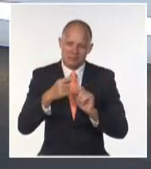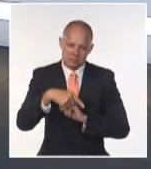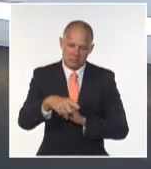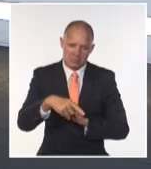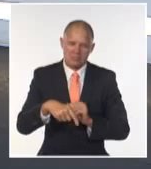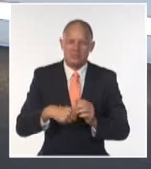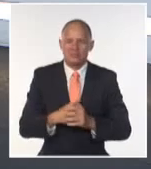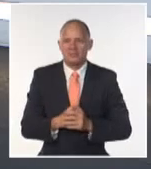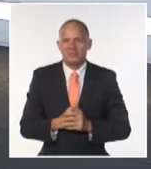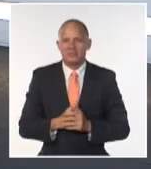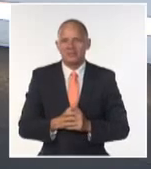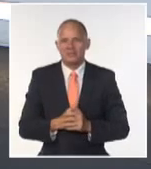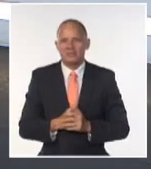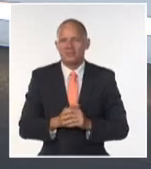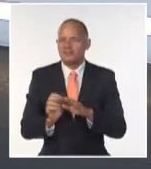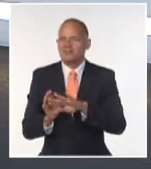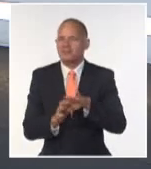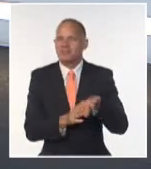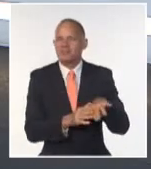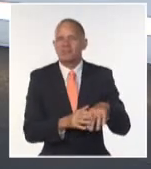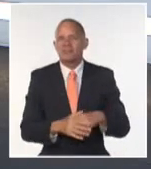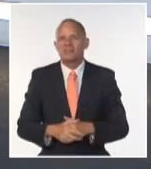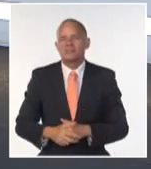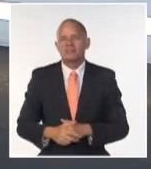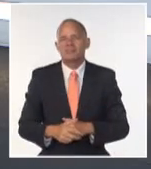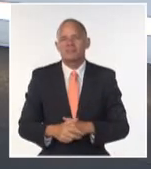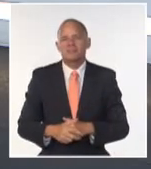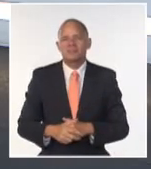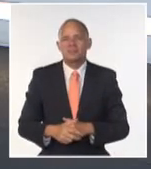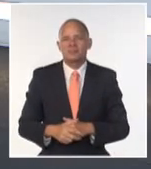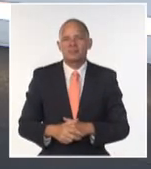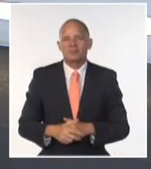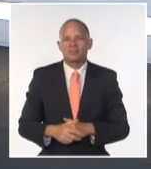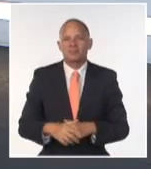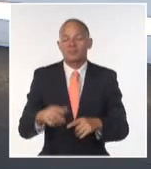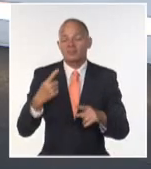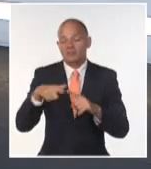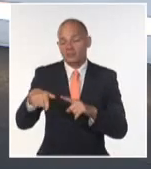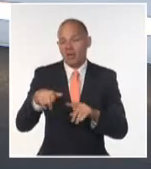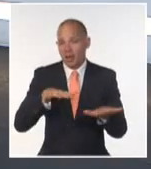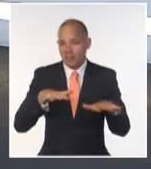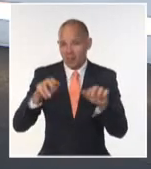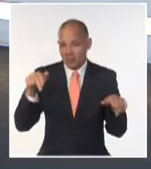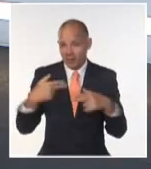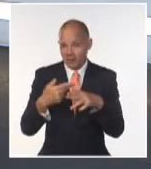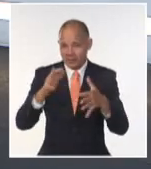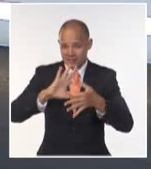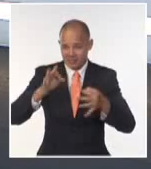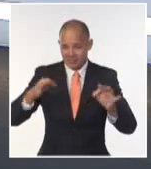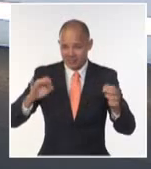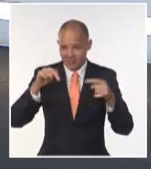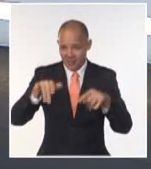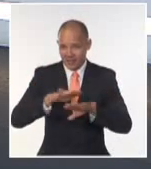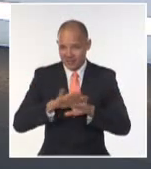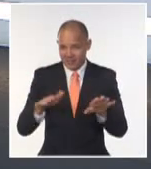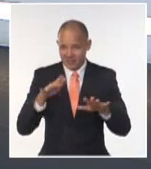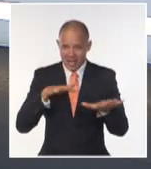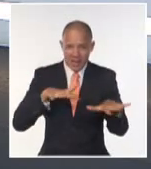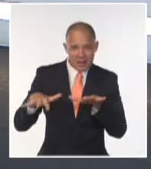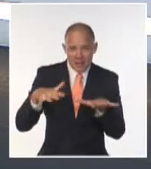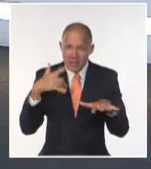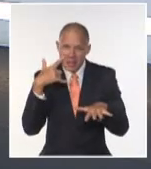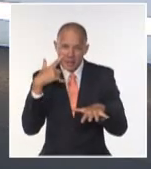próximas horas cambiamos de tema los aires de París ya se respiran y el ambiente comienza a tomar los colores